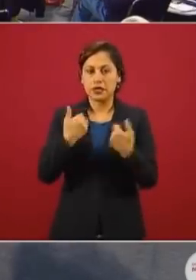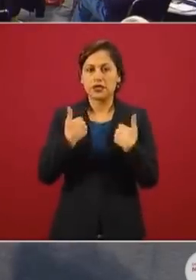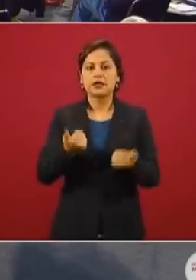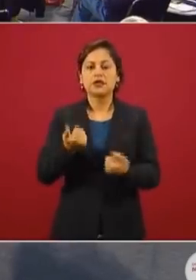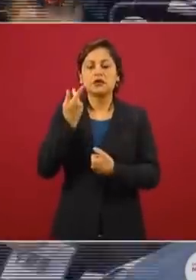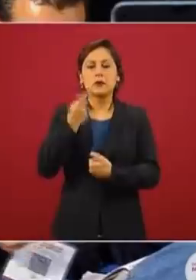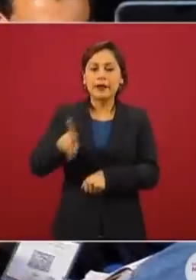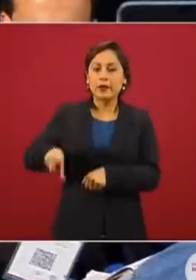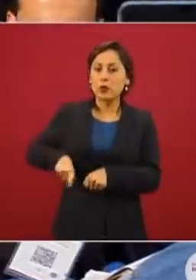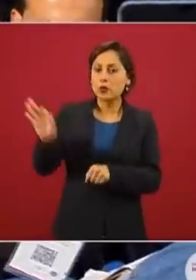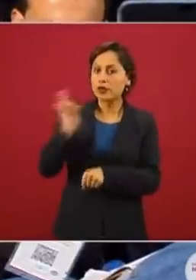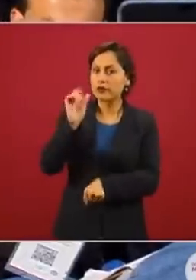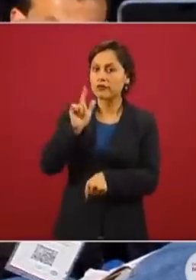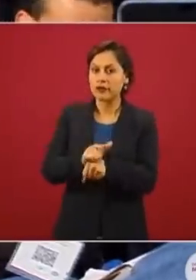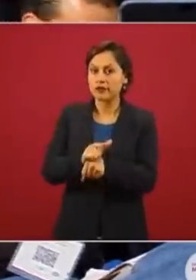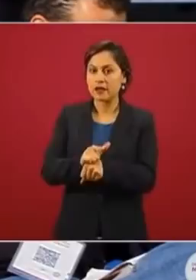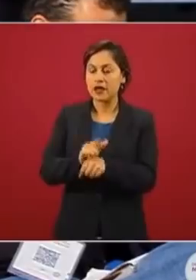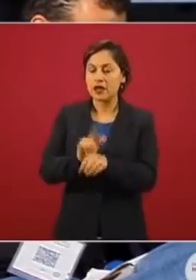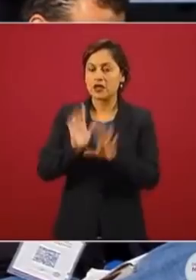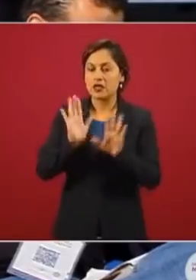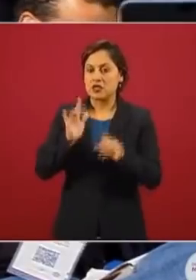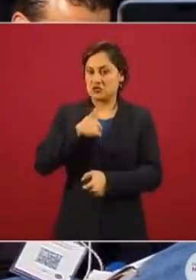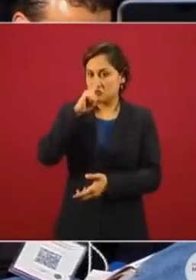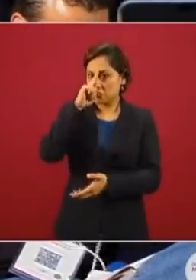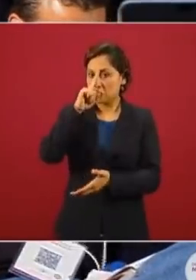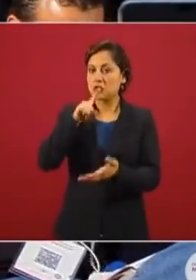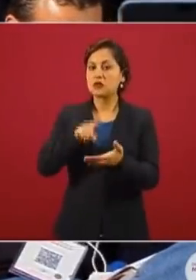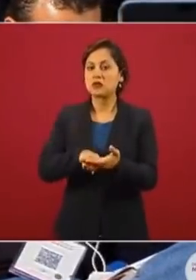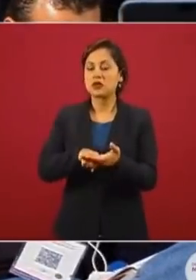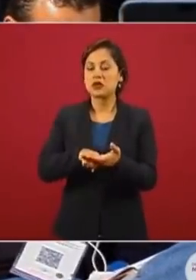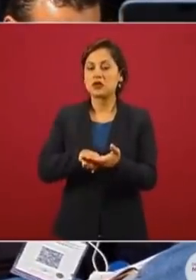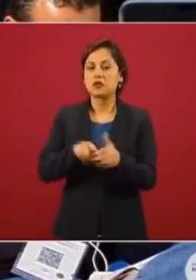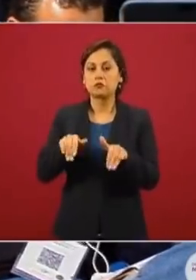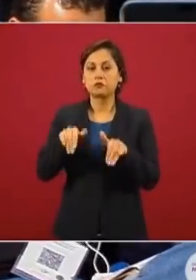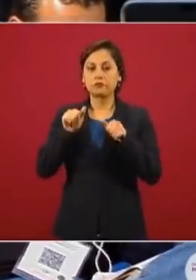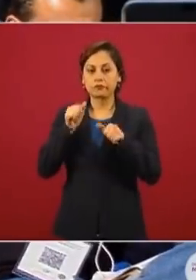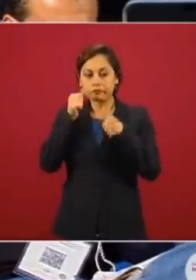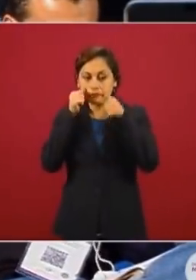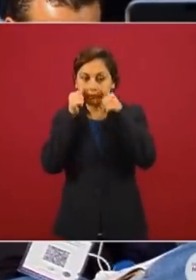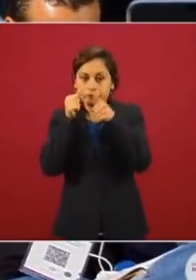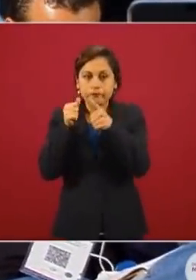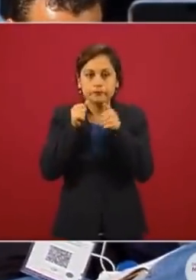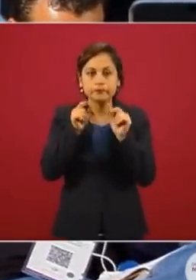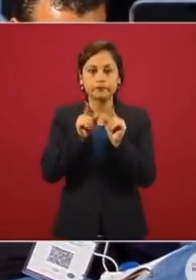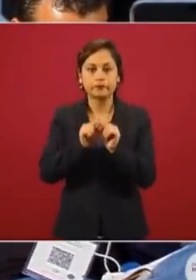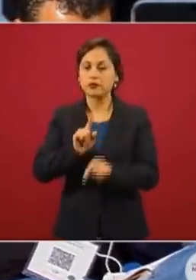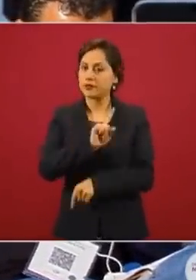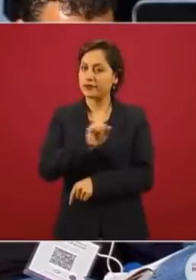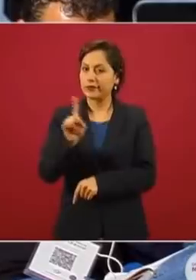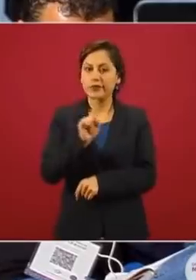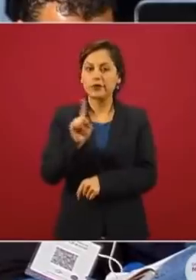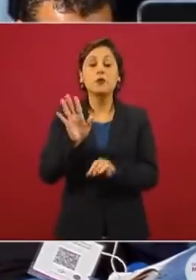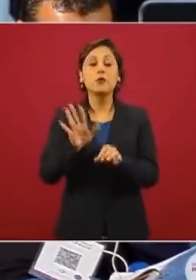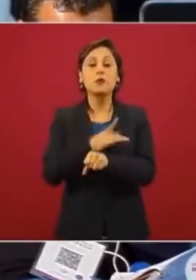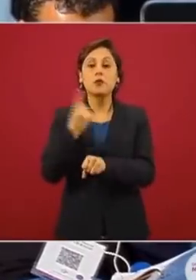no puede quedar, me parece a mí, pues solamente mirando lo que ocurre. Y más si se trata de